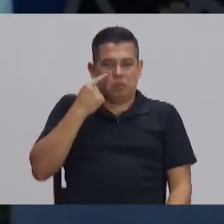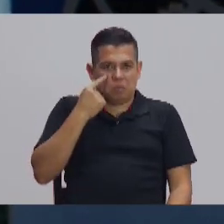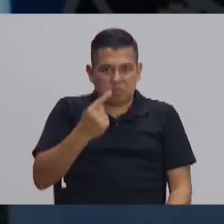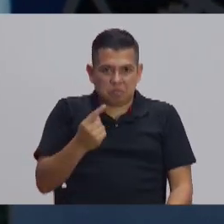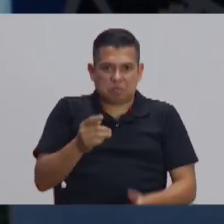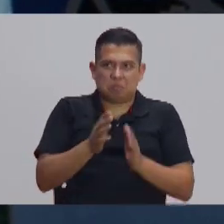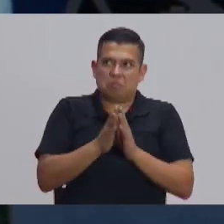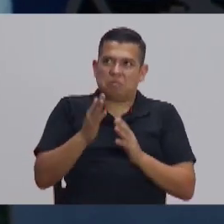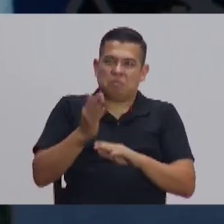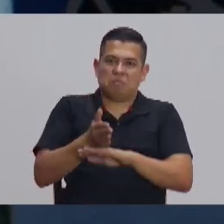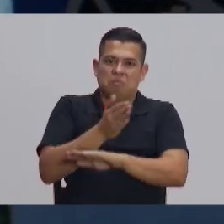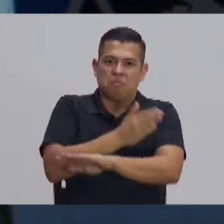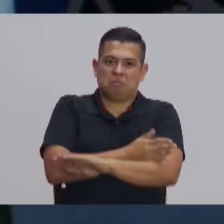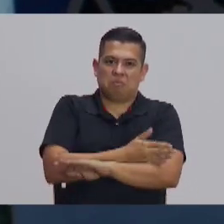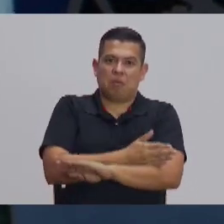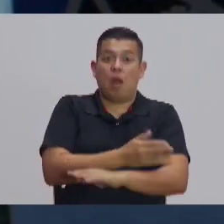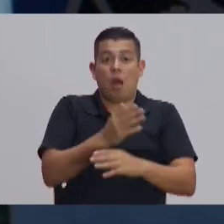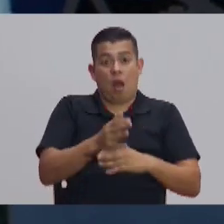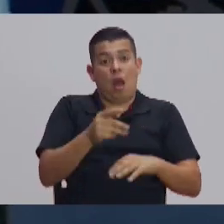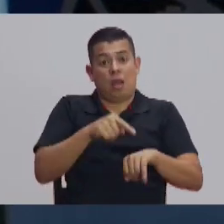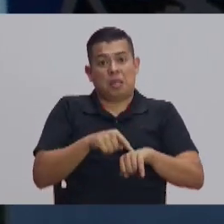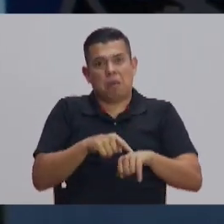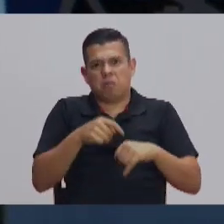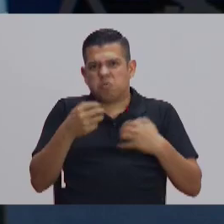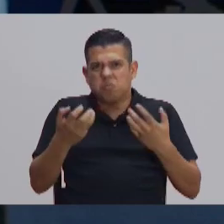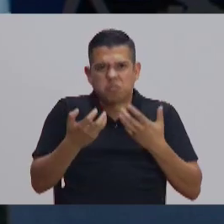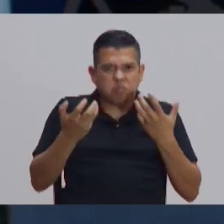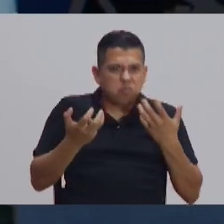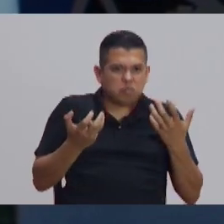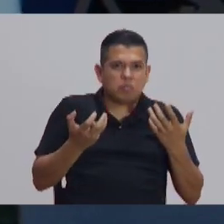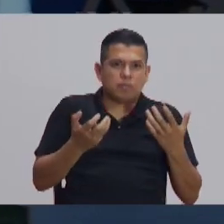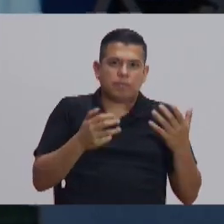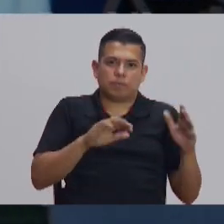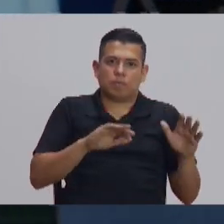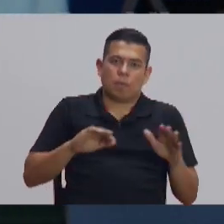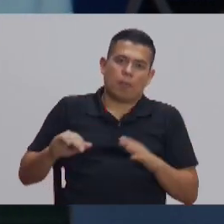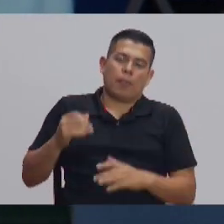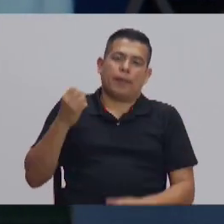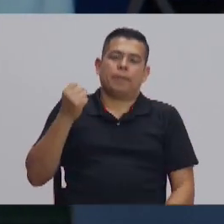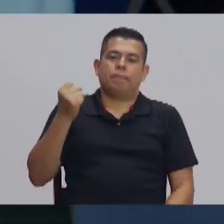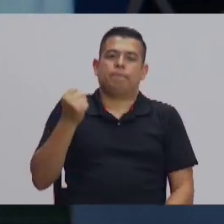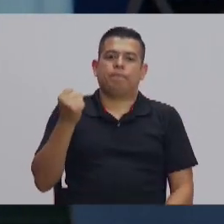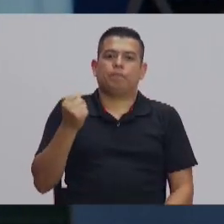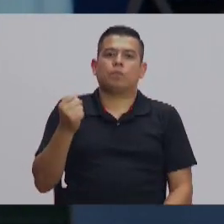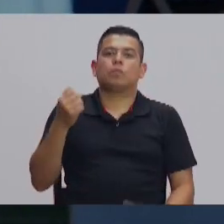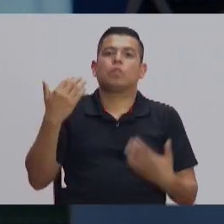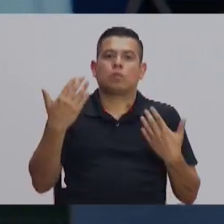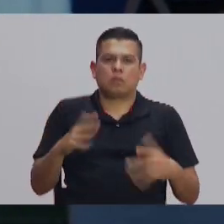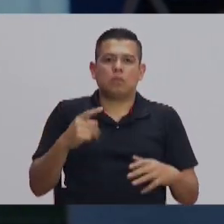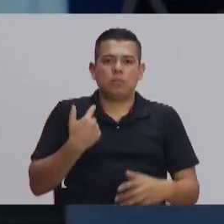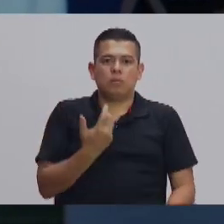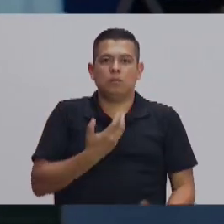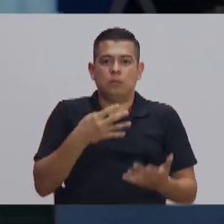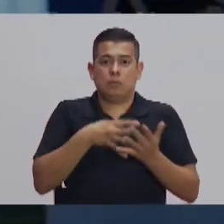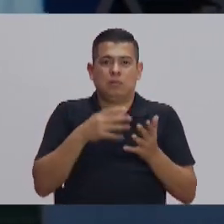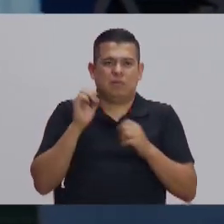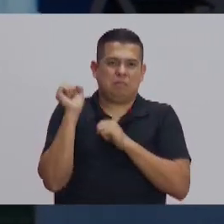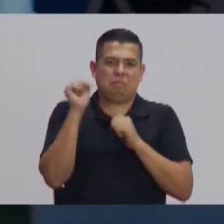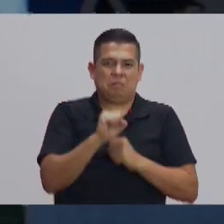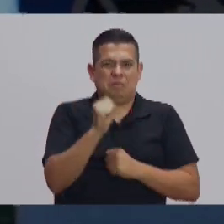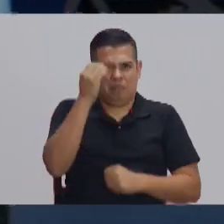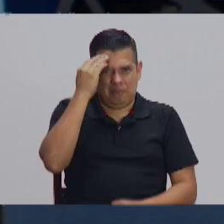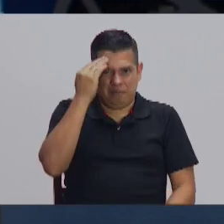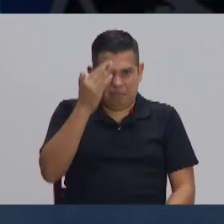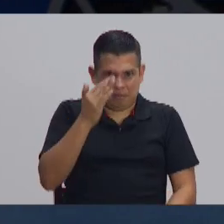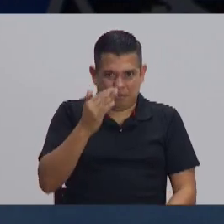señor ni siquiera te tomaste el tiempo de investigar otra cosa importante cuando ya había fracasado sabe que hizo